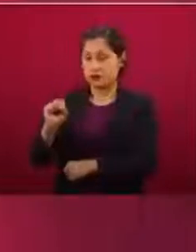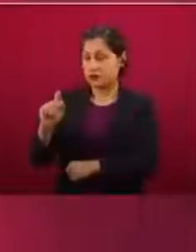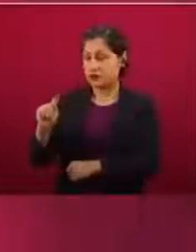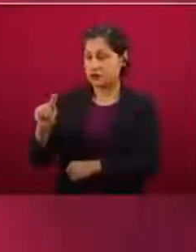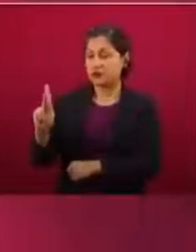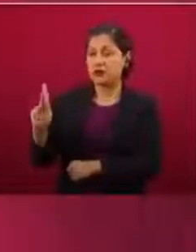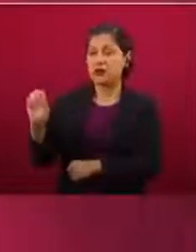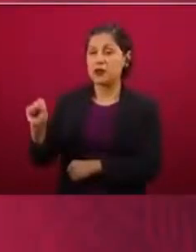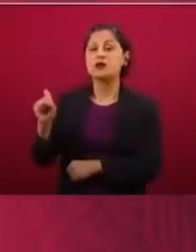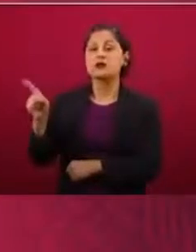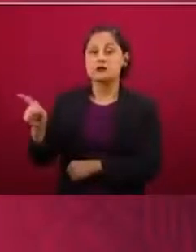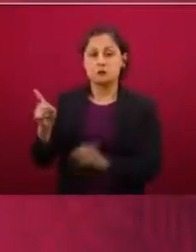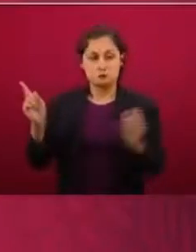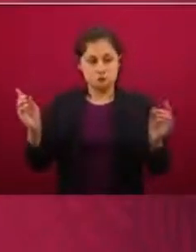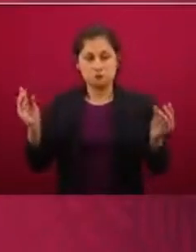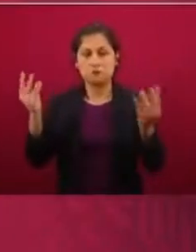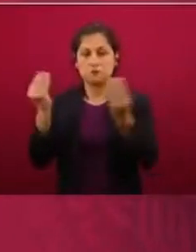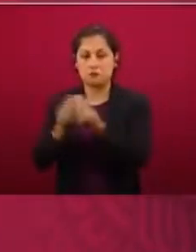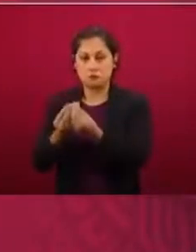Lo de